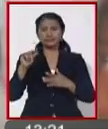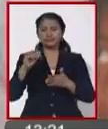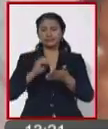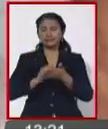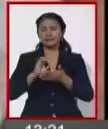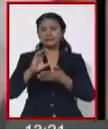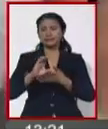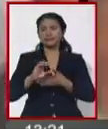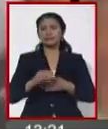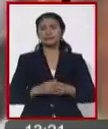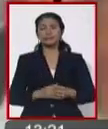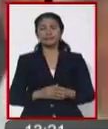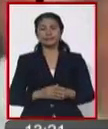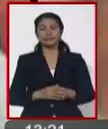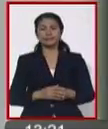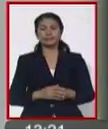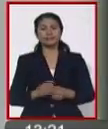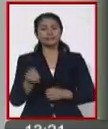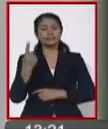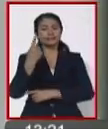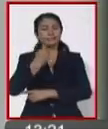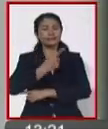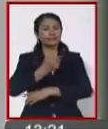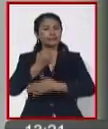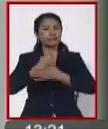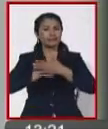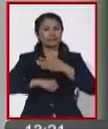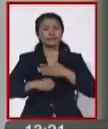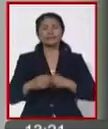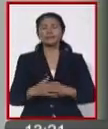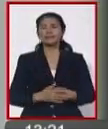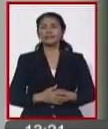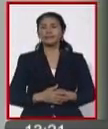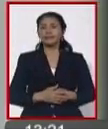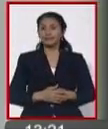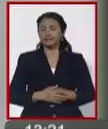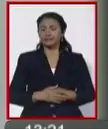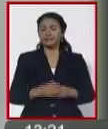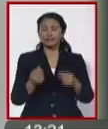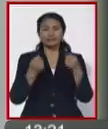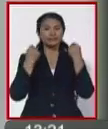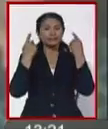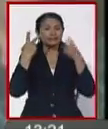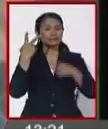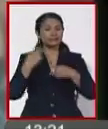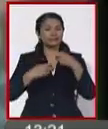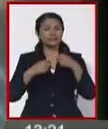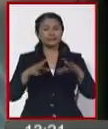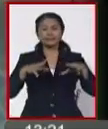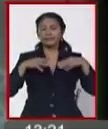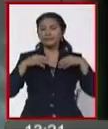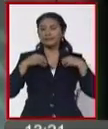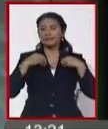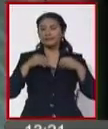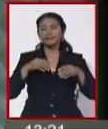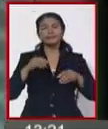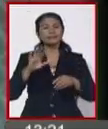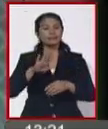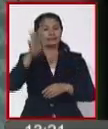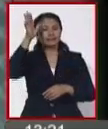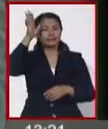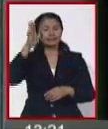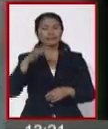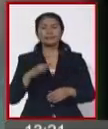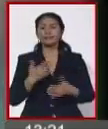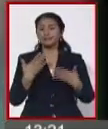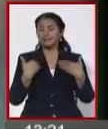de octubre de 1997. El día que nació Mariel, la menor de tres hermanas, fue una gran sorpresa, difícil de asimilar para sus padres cuando se